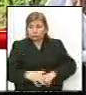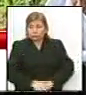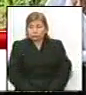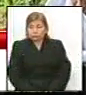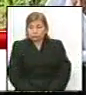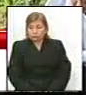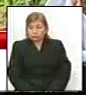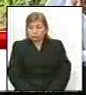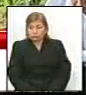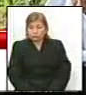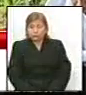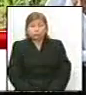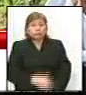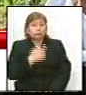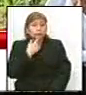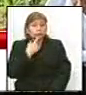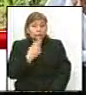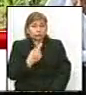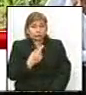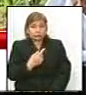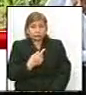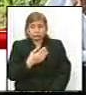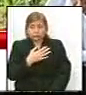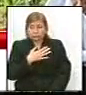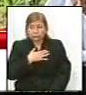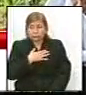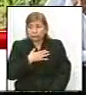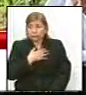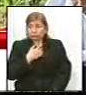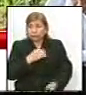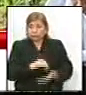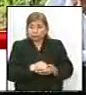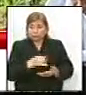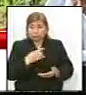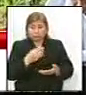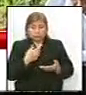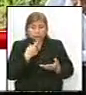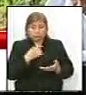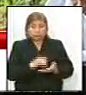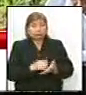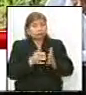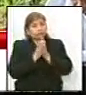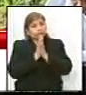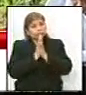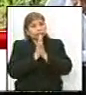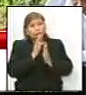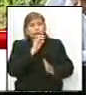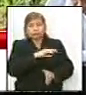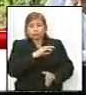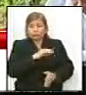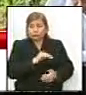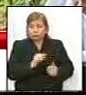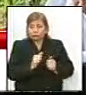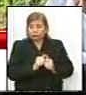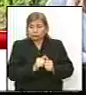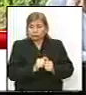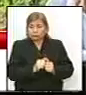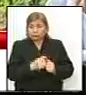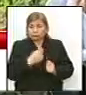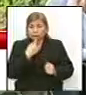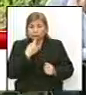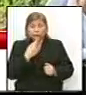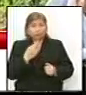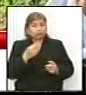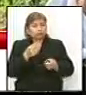limitación. Eso sería por mi parte, señor congresista, pero gracias. Sí quería pedirle y aprovechar que el tema de agricultura